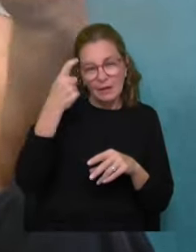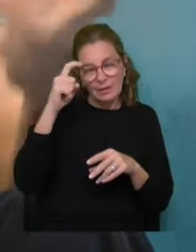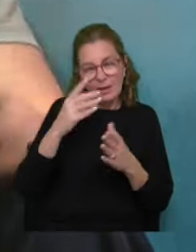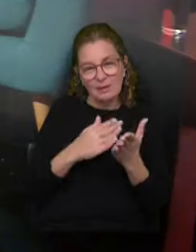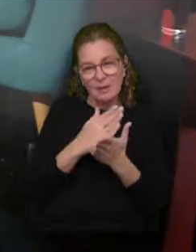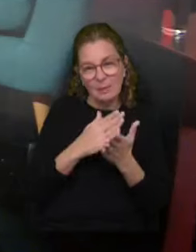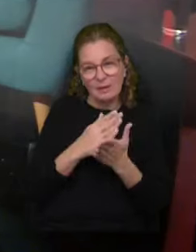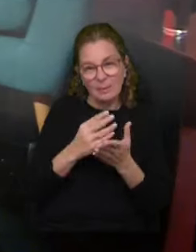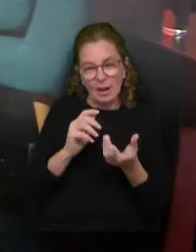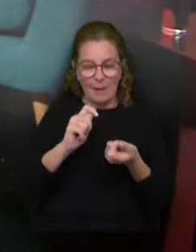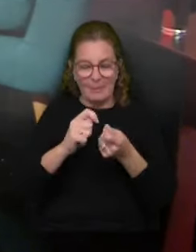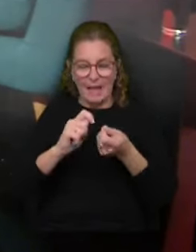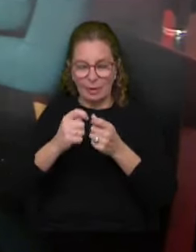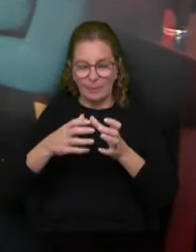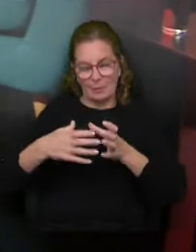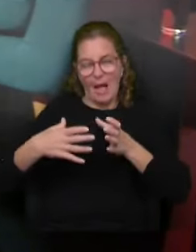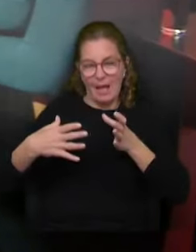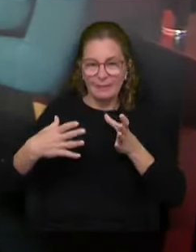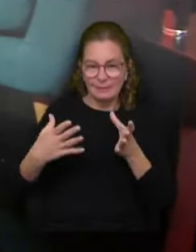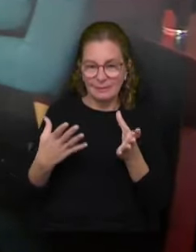termina mutando, creciendo.